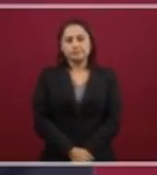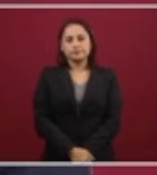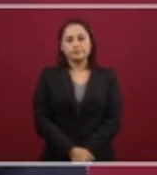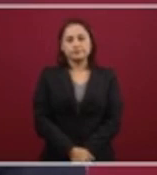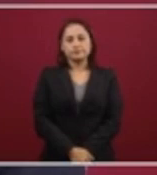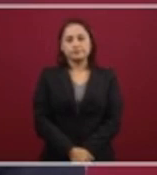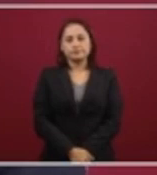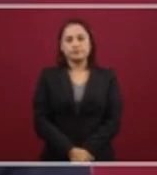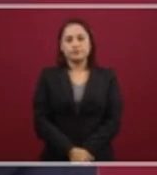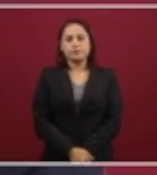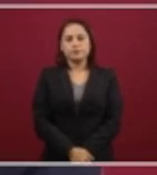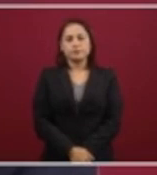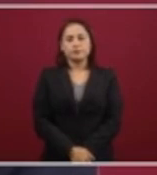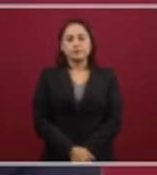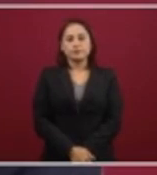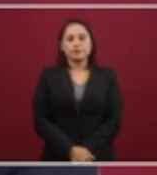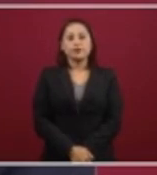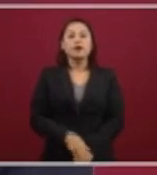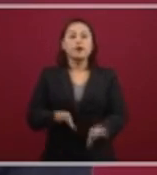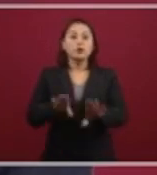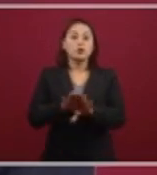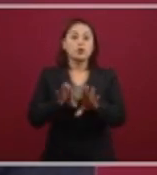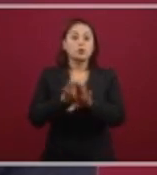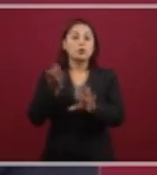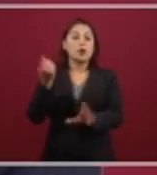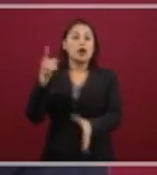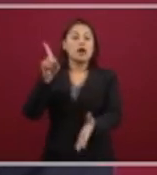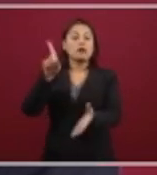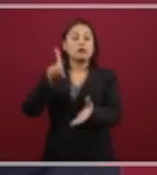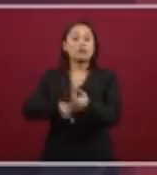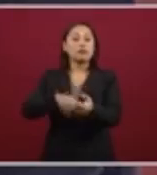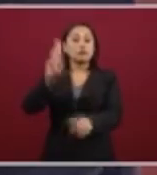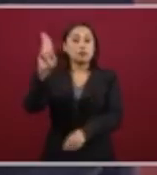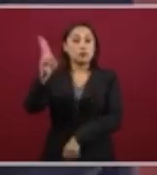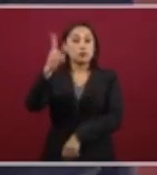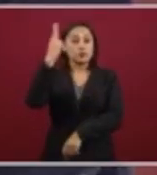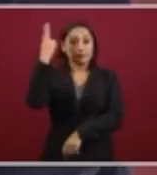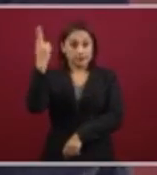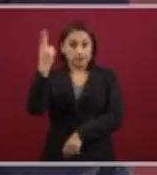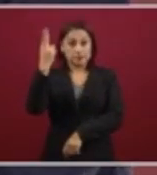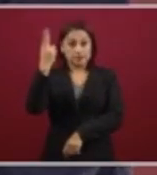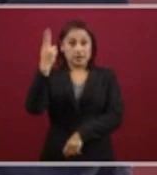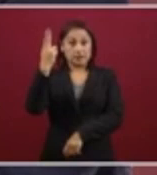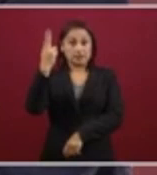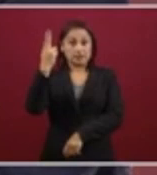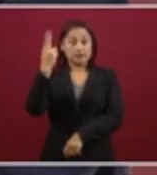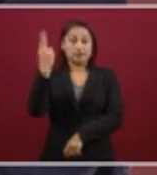ellos, los caciques, nombran a los rectores